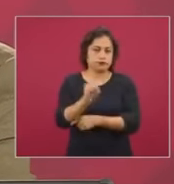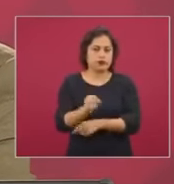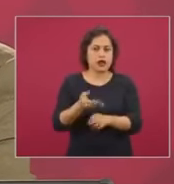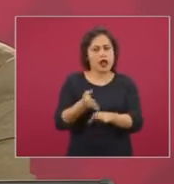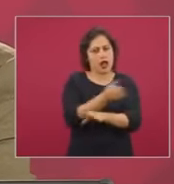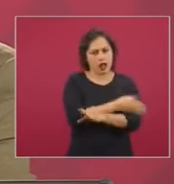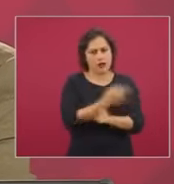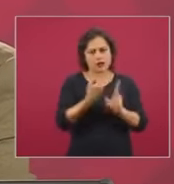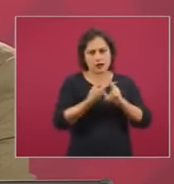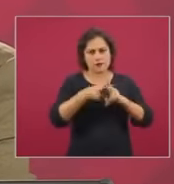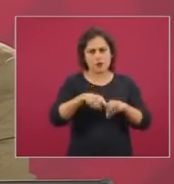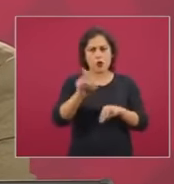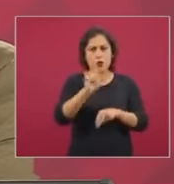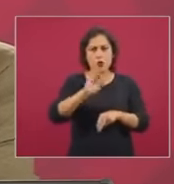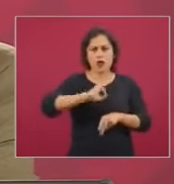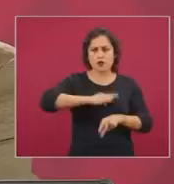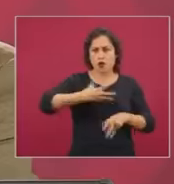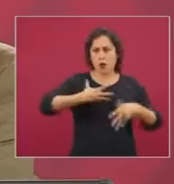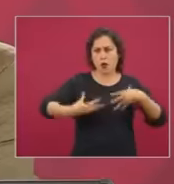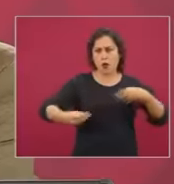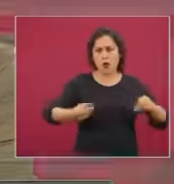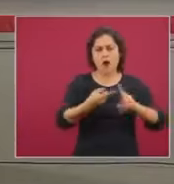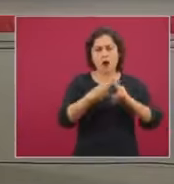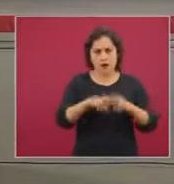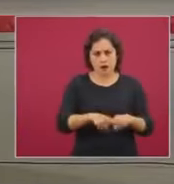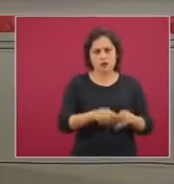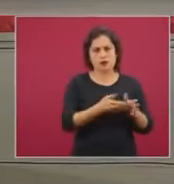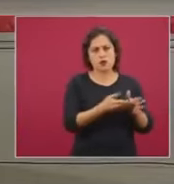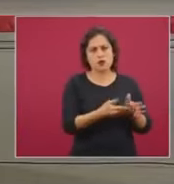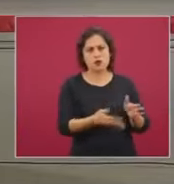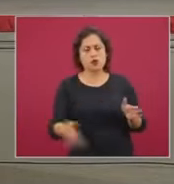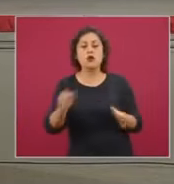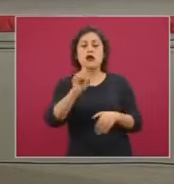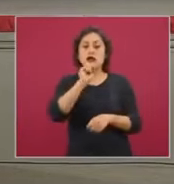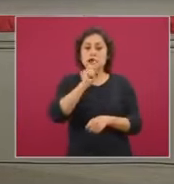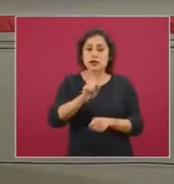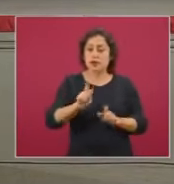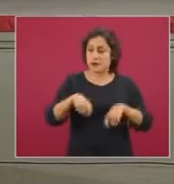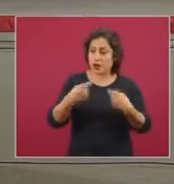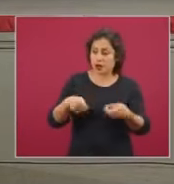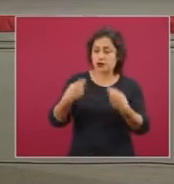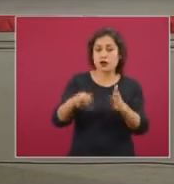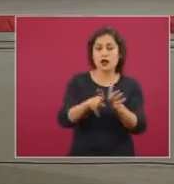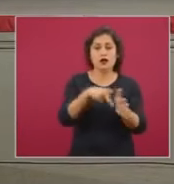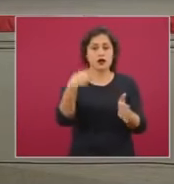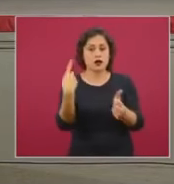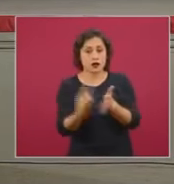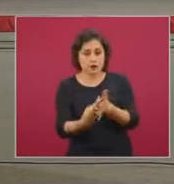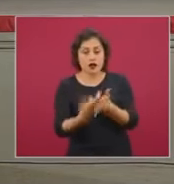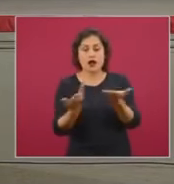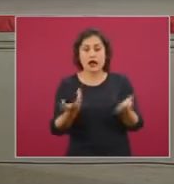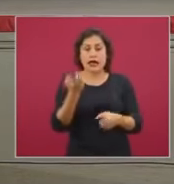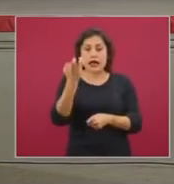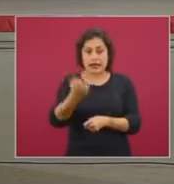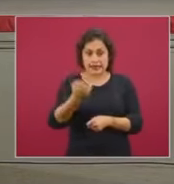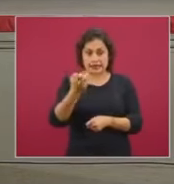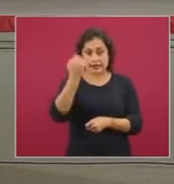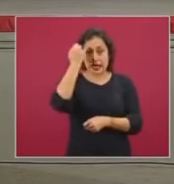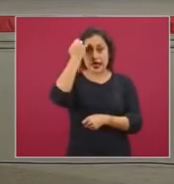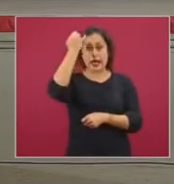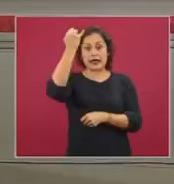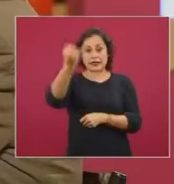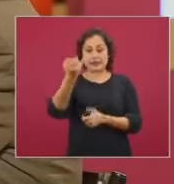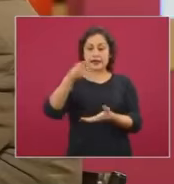la pandemia de incrementar todo este proceso de basificación que también desde antes, junto con una de las grandes estrategias que tiene